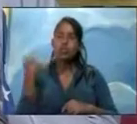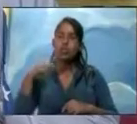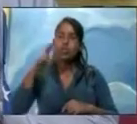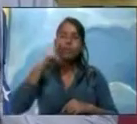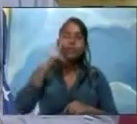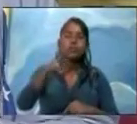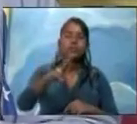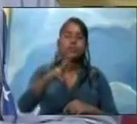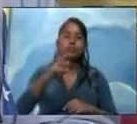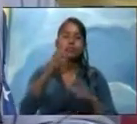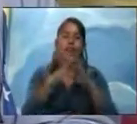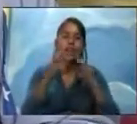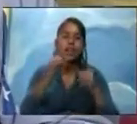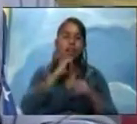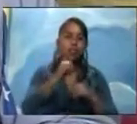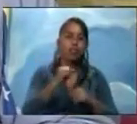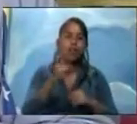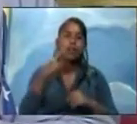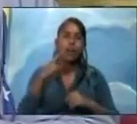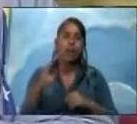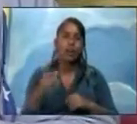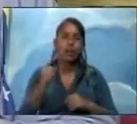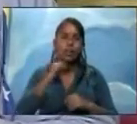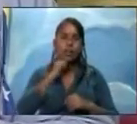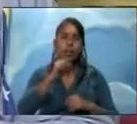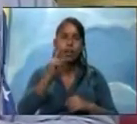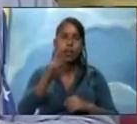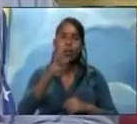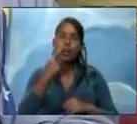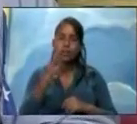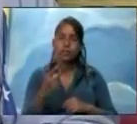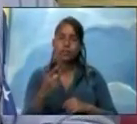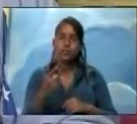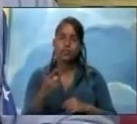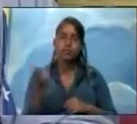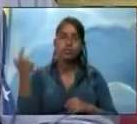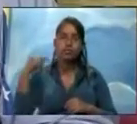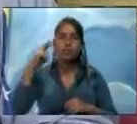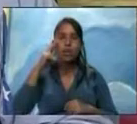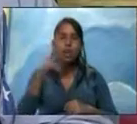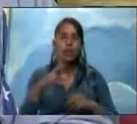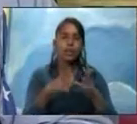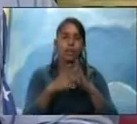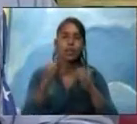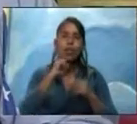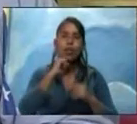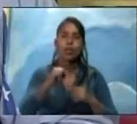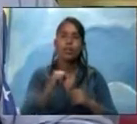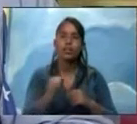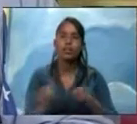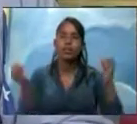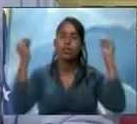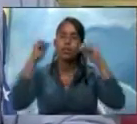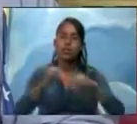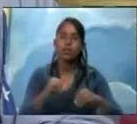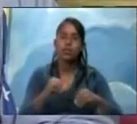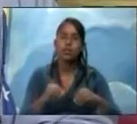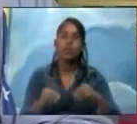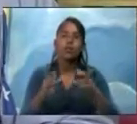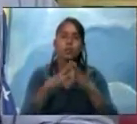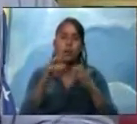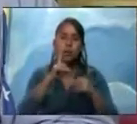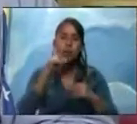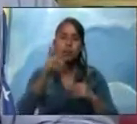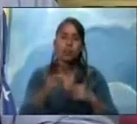mirando, y observe bien esta palabra que dice Daniel acá, tuve mirando hasta que fueron puestos trono y